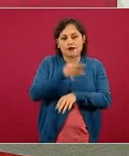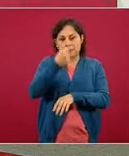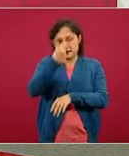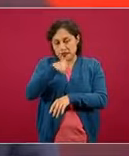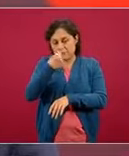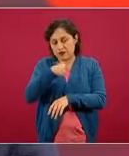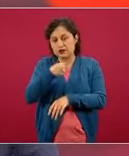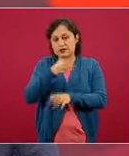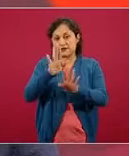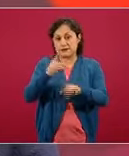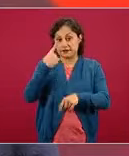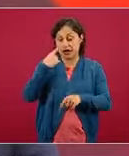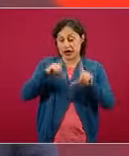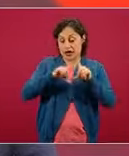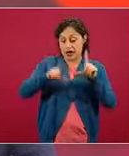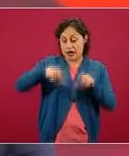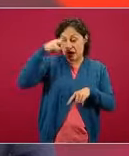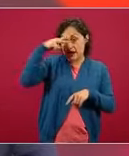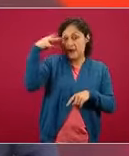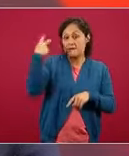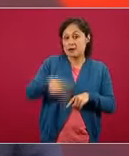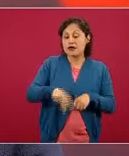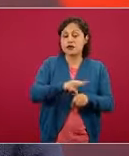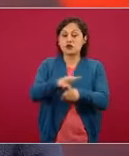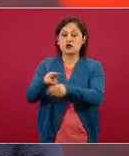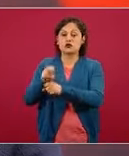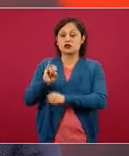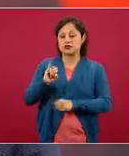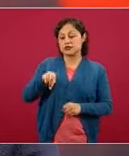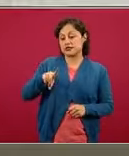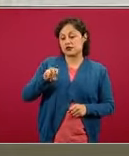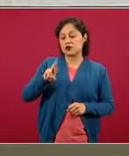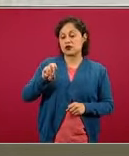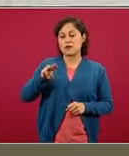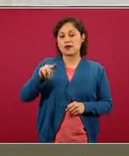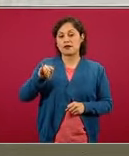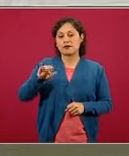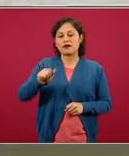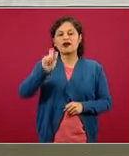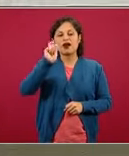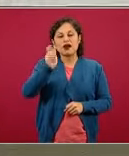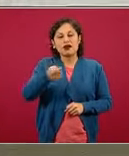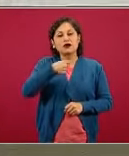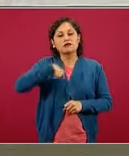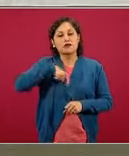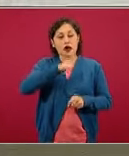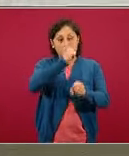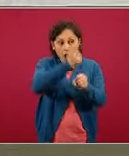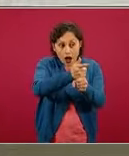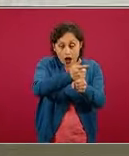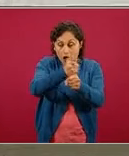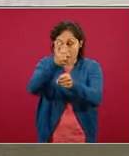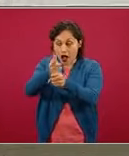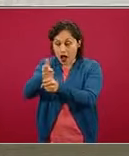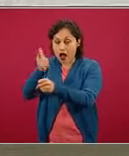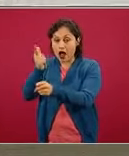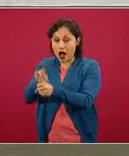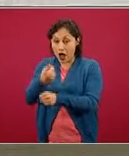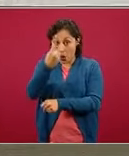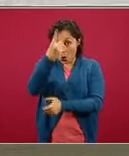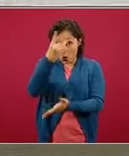realizamos una vigilancia epidemiológica sindromática, es decir, la vigilancia no se enfoca solamente a identificar SARS-CoV-2 y por lo